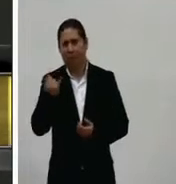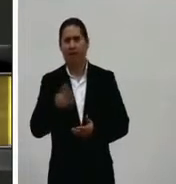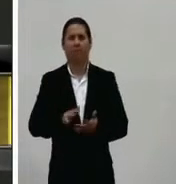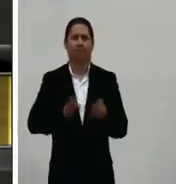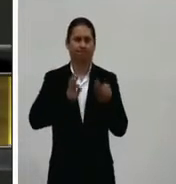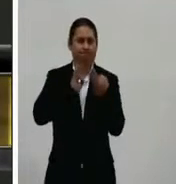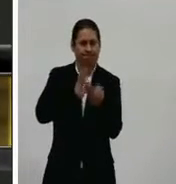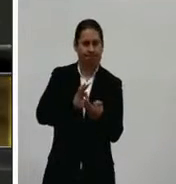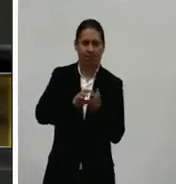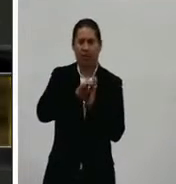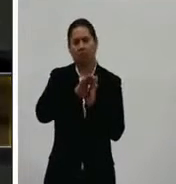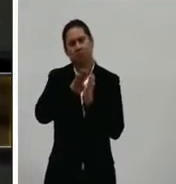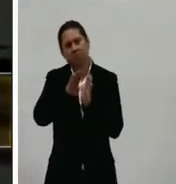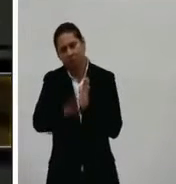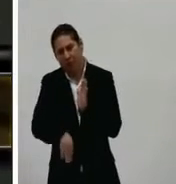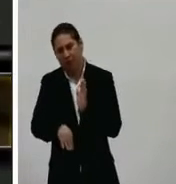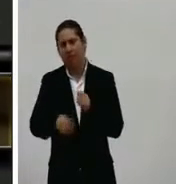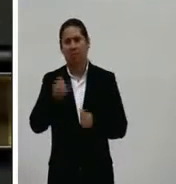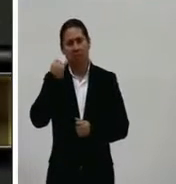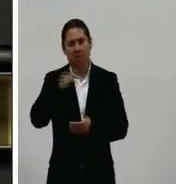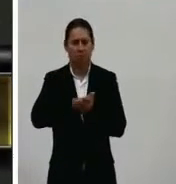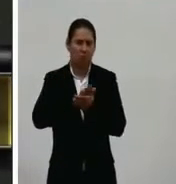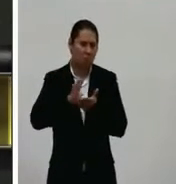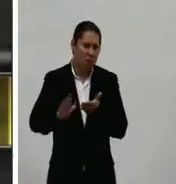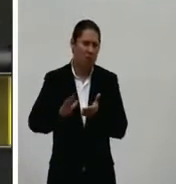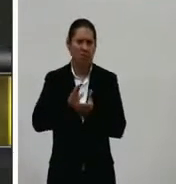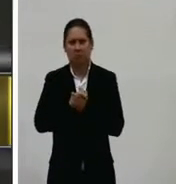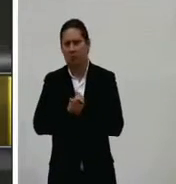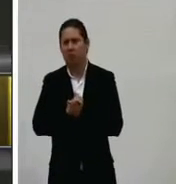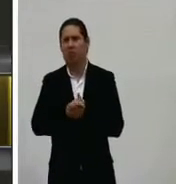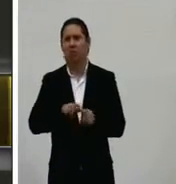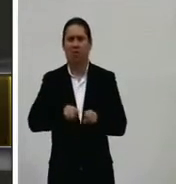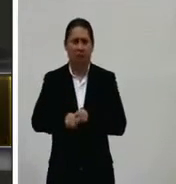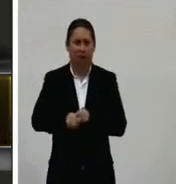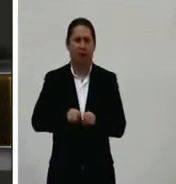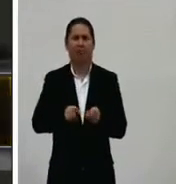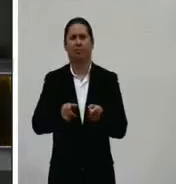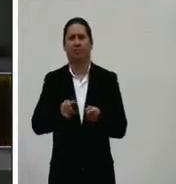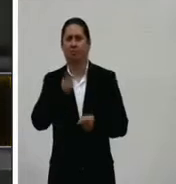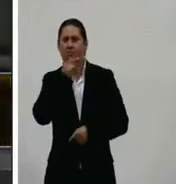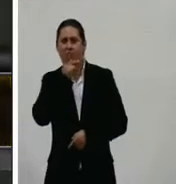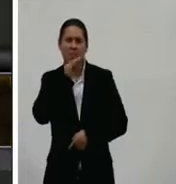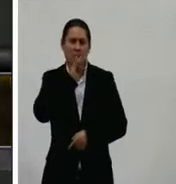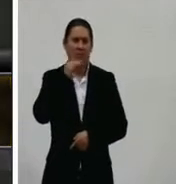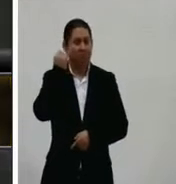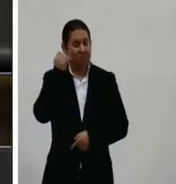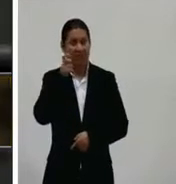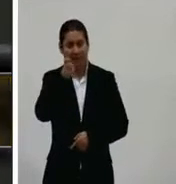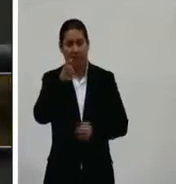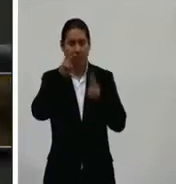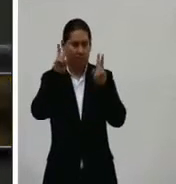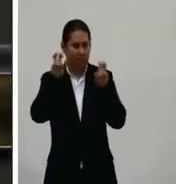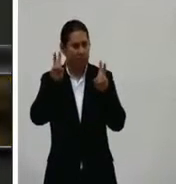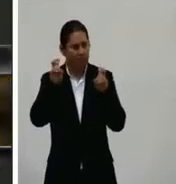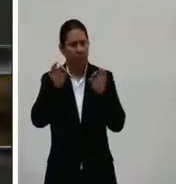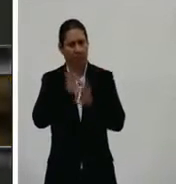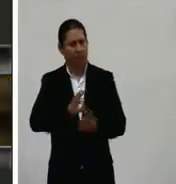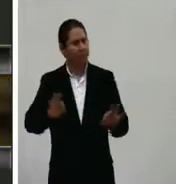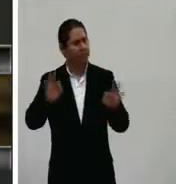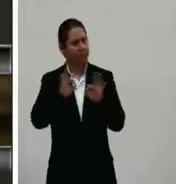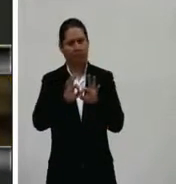enfrenta a la pérdida de un ser querido, que sin lugar a dudas se convierte en un tema central de la existencia